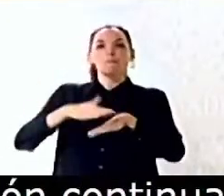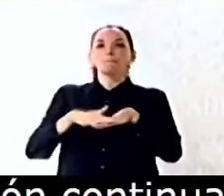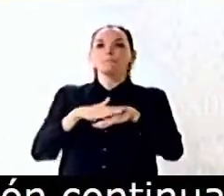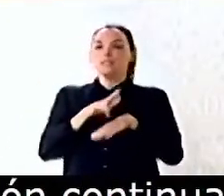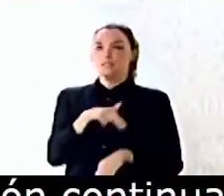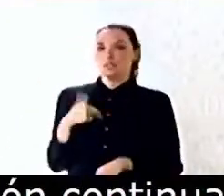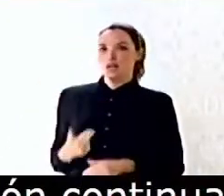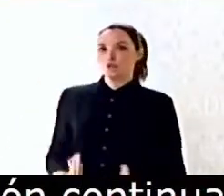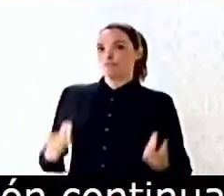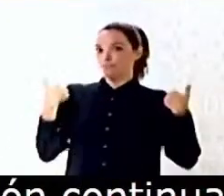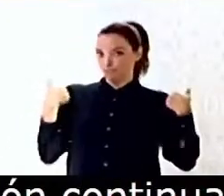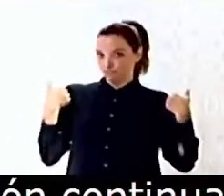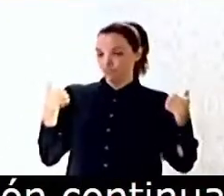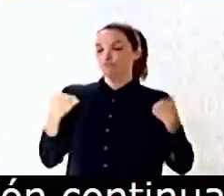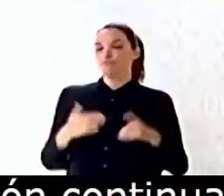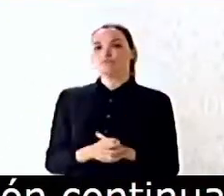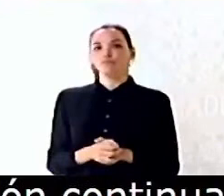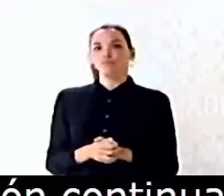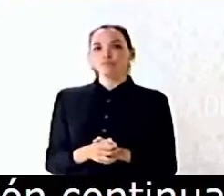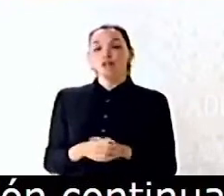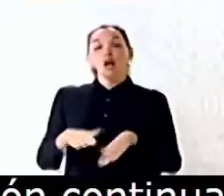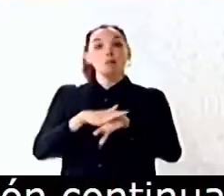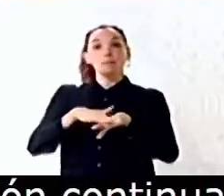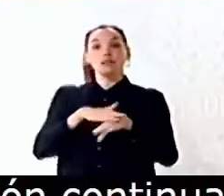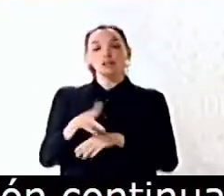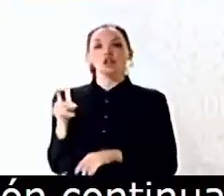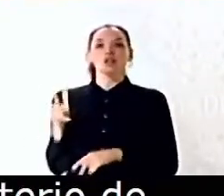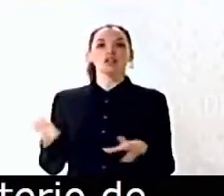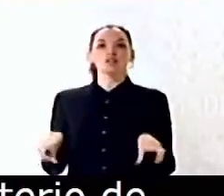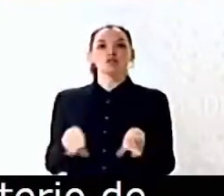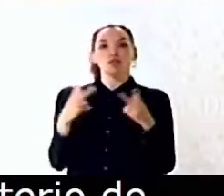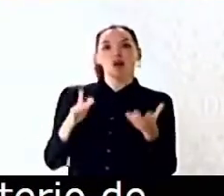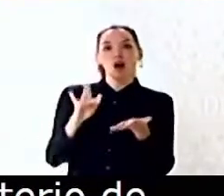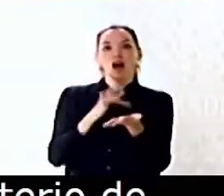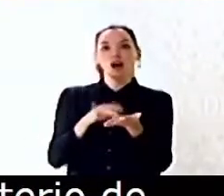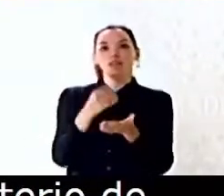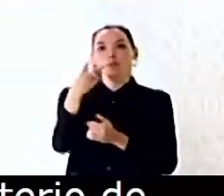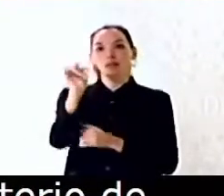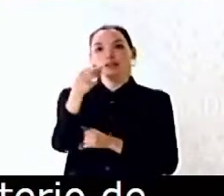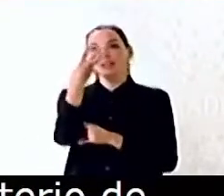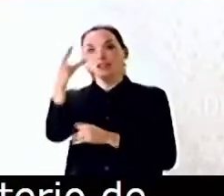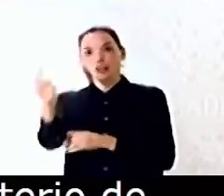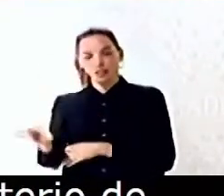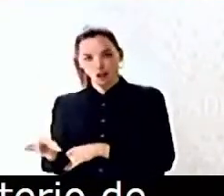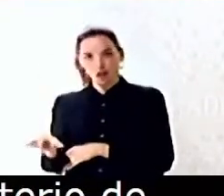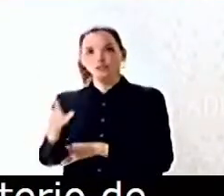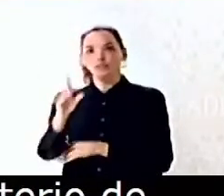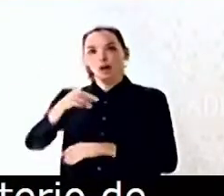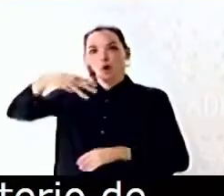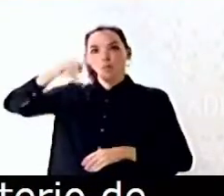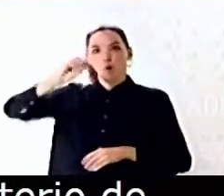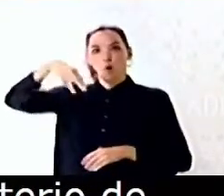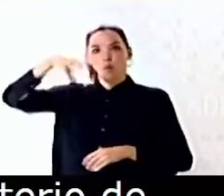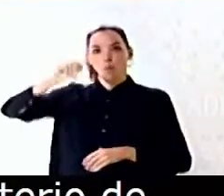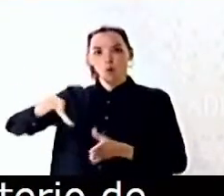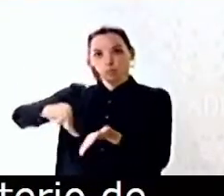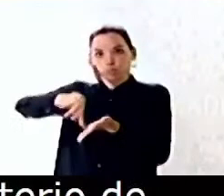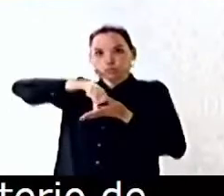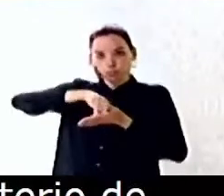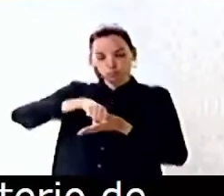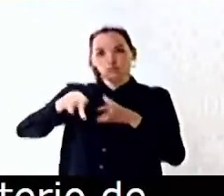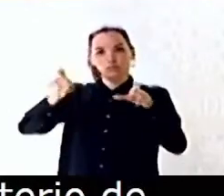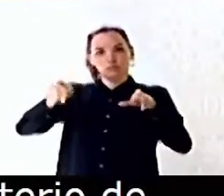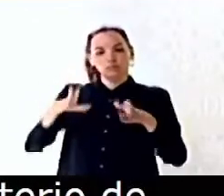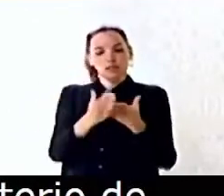por parte del Ministerio de Derechos Sociales y Agenda 2030, que tiene el propio MOMO de residencias, el propio